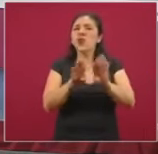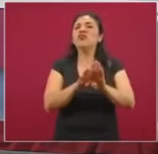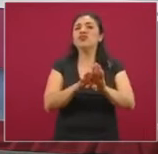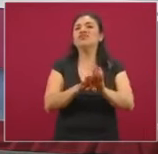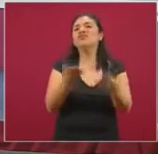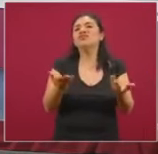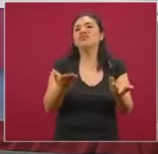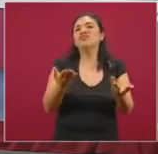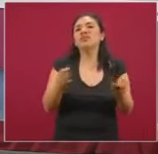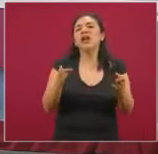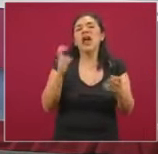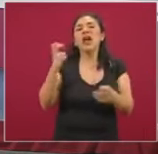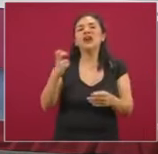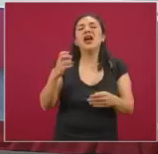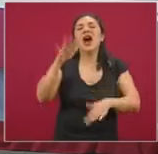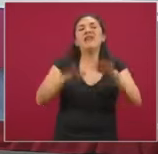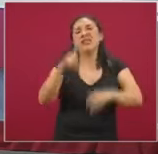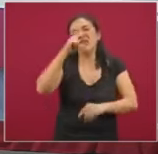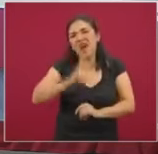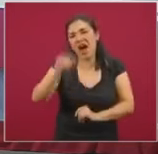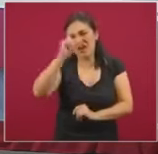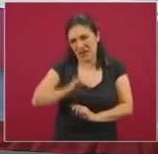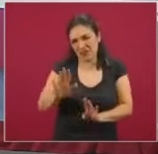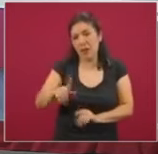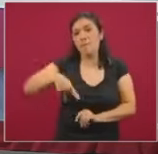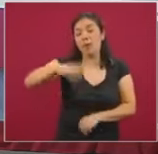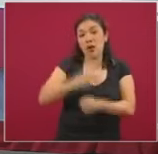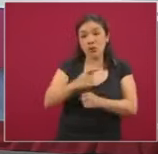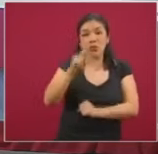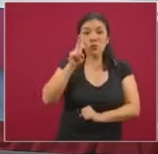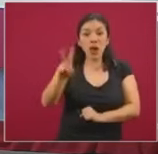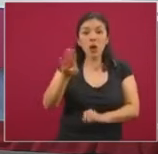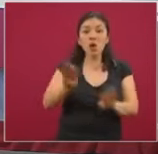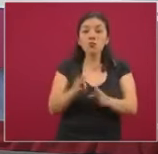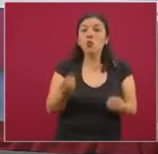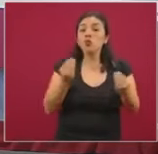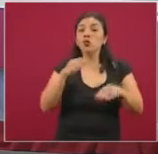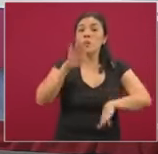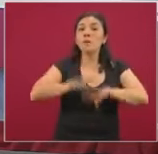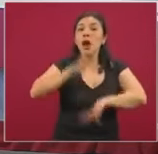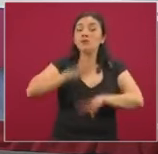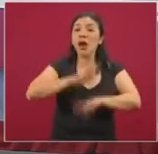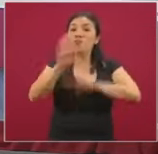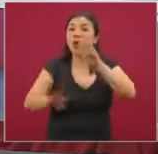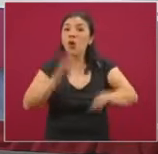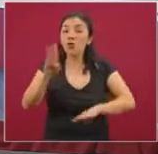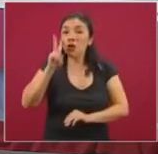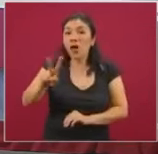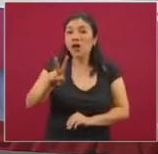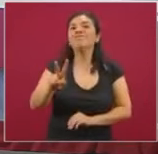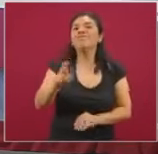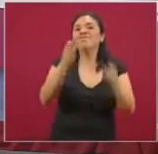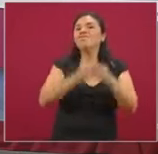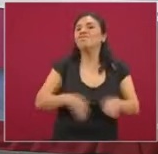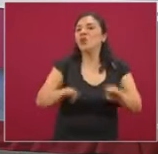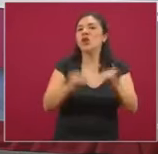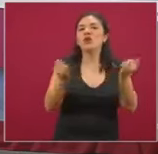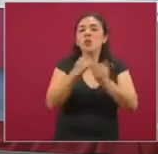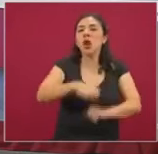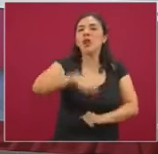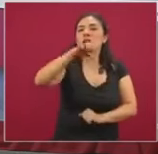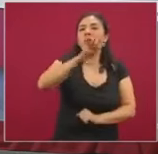tiene la metodología. Pero lo que sí podemos ver es que parte del exceso de mortalidad se ve de manera importante también en el grupo de